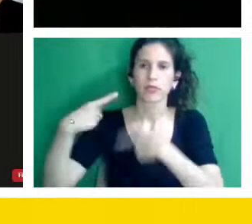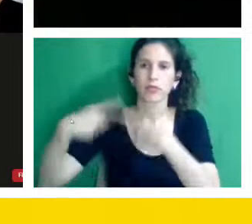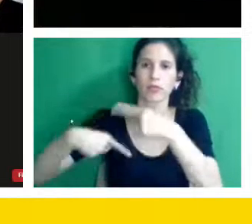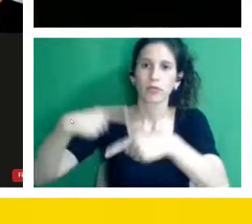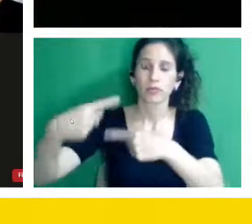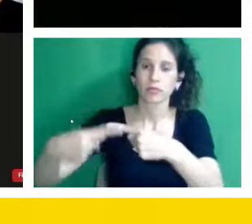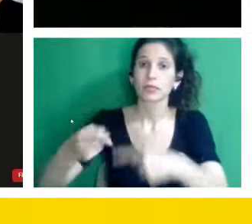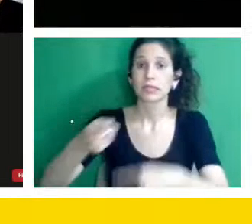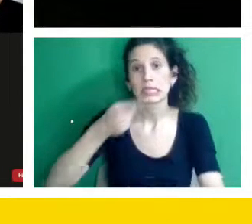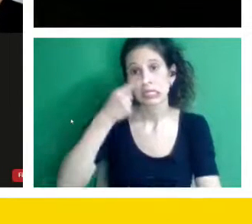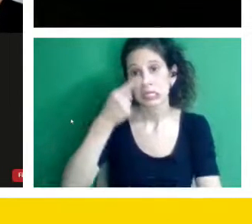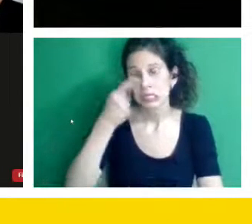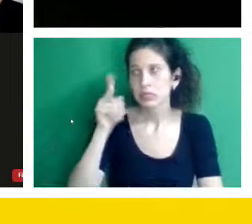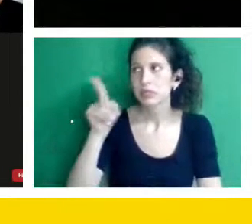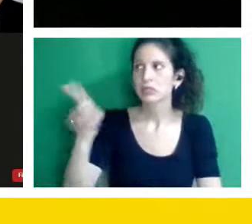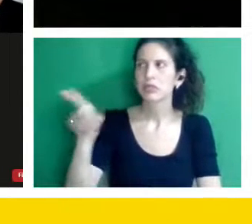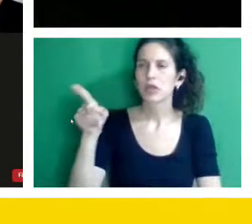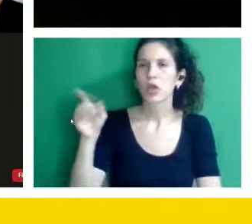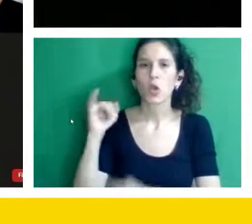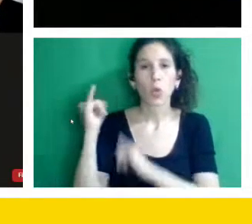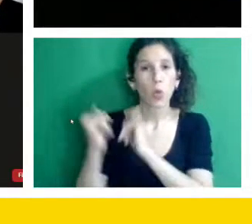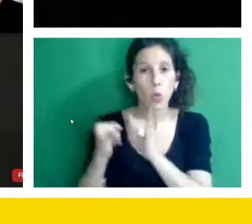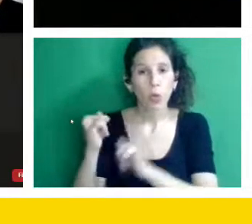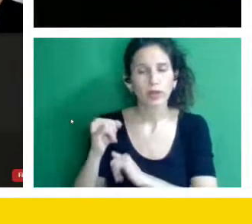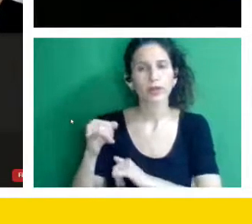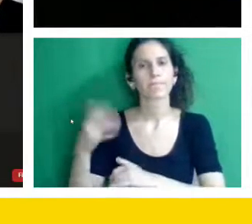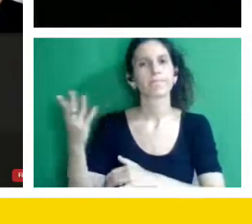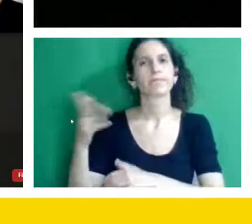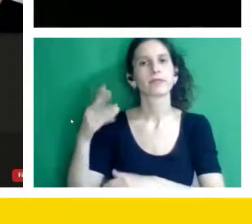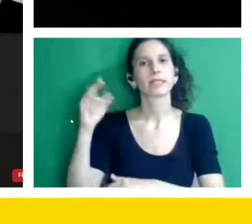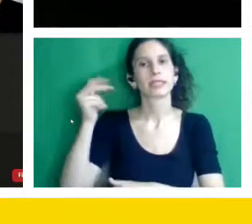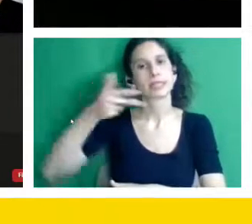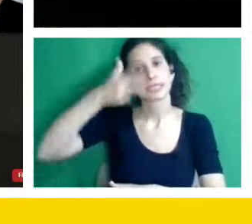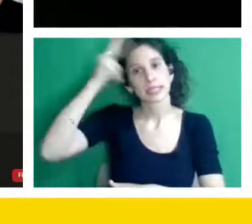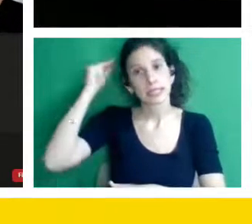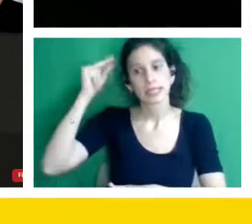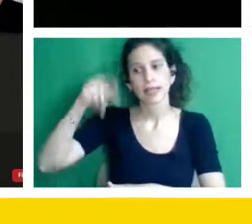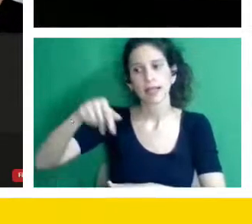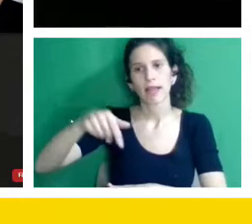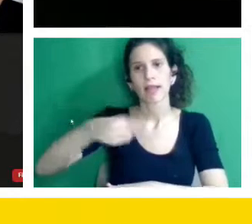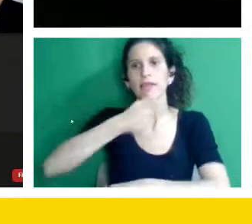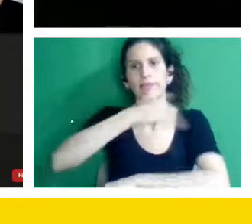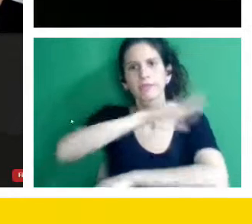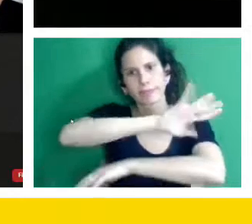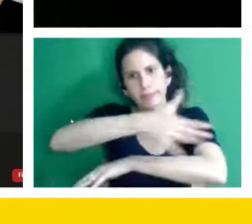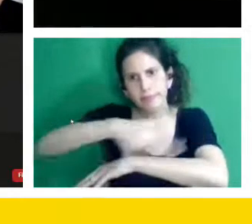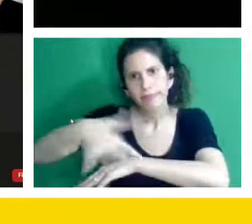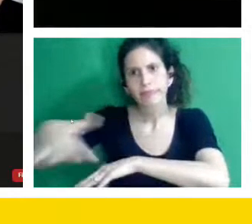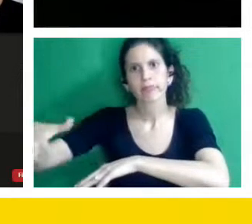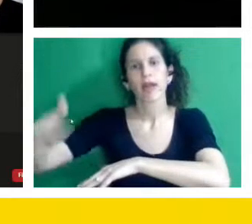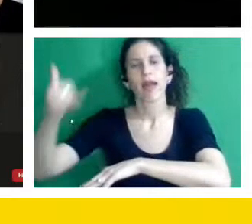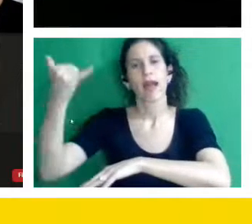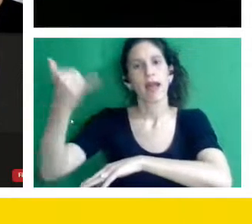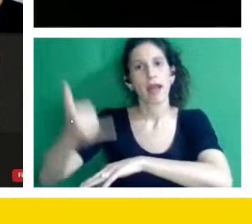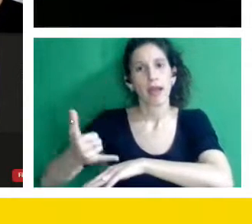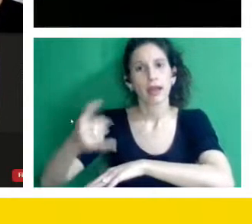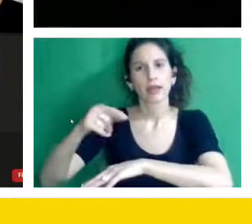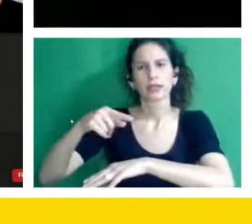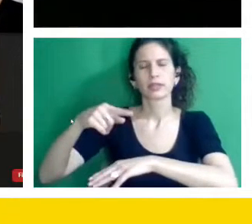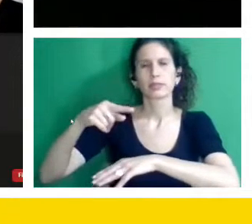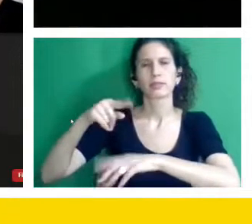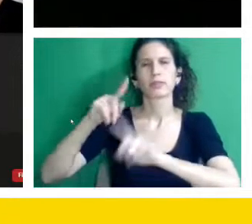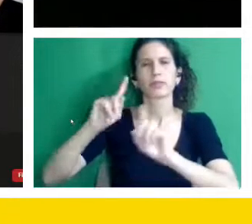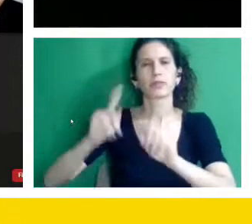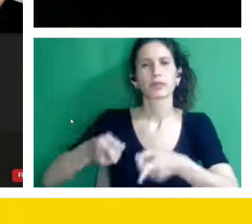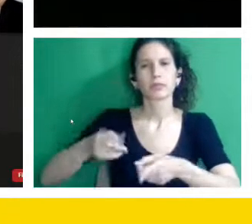importante, con situaciones tan diversas en cuanto a las zonas bioclimáticas y a las diversidades de emergencias que puede